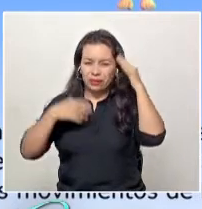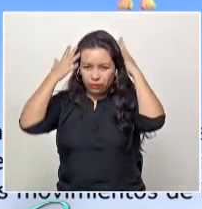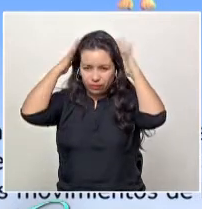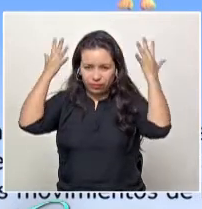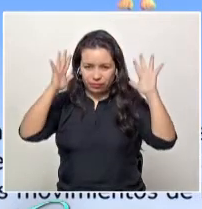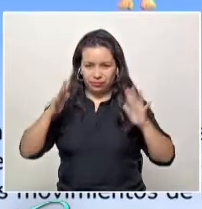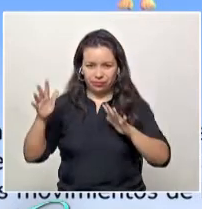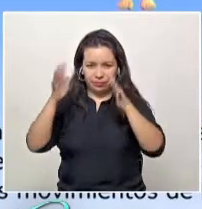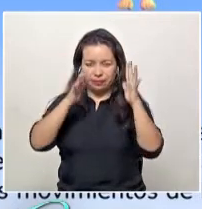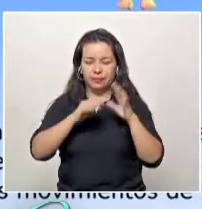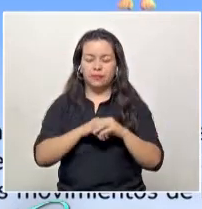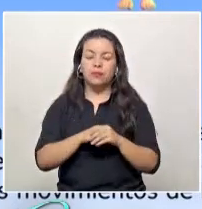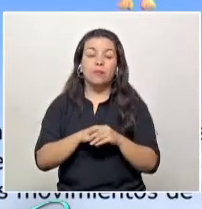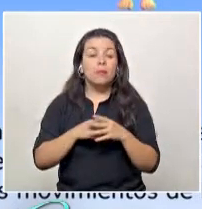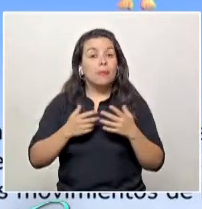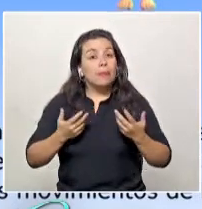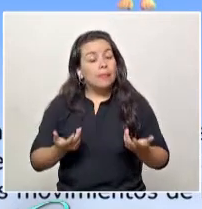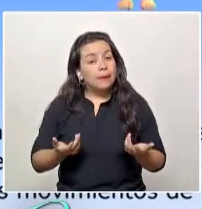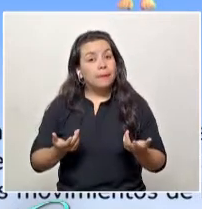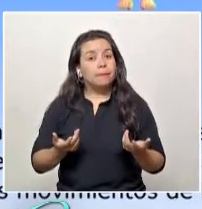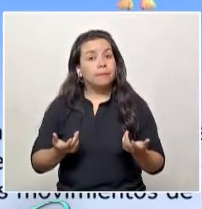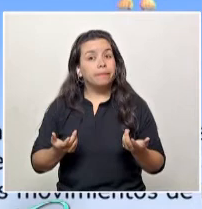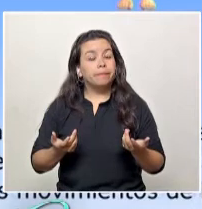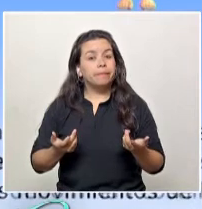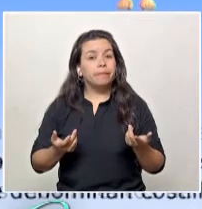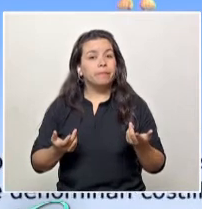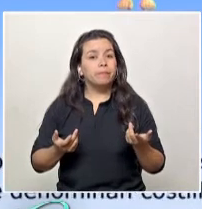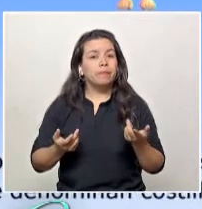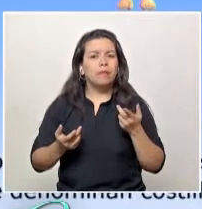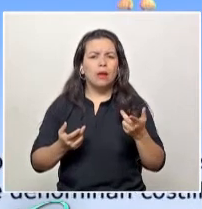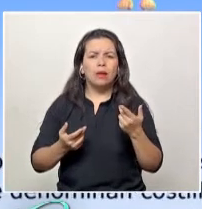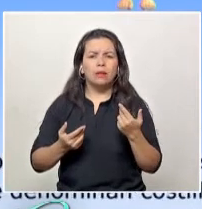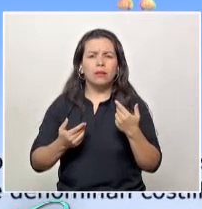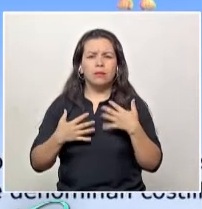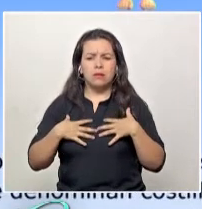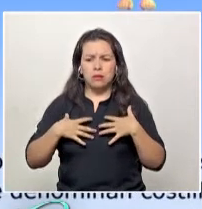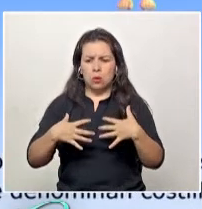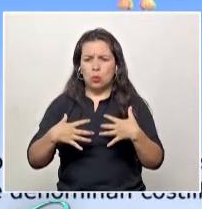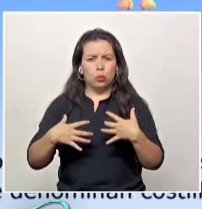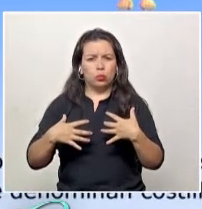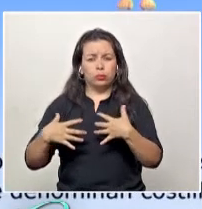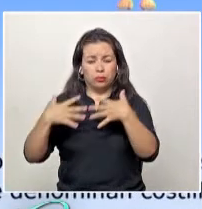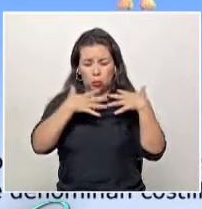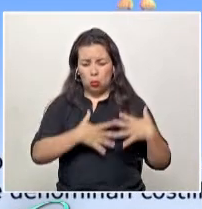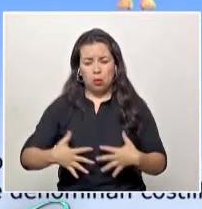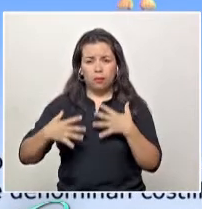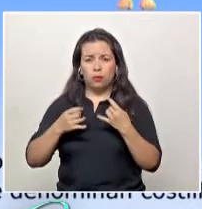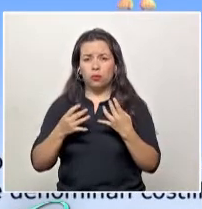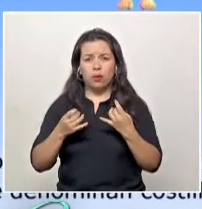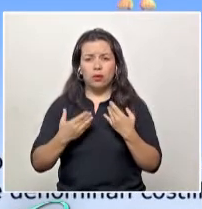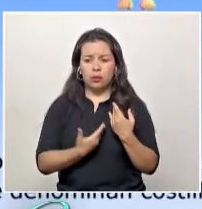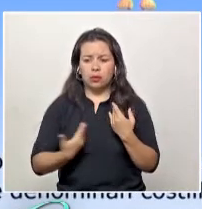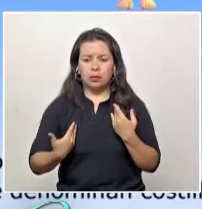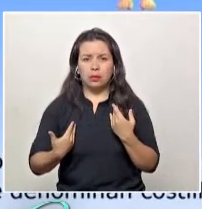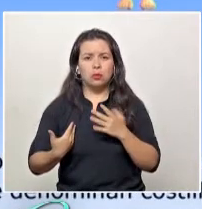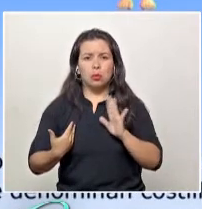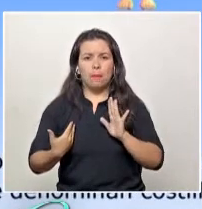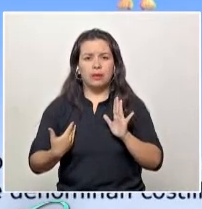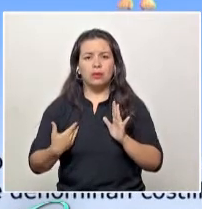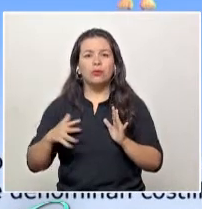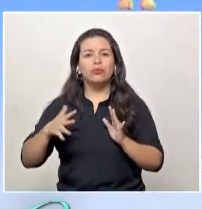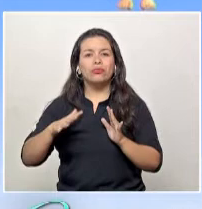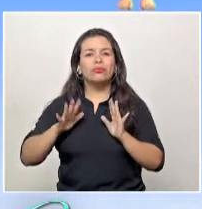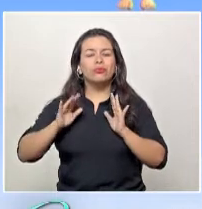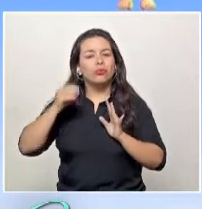neurológico. Entonces, la pregunta es, ¿por qué no le duele todo el tórax sino un pedacito? Porque le está doliendo el trayecto del nervio